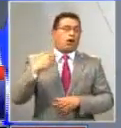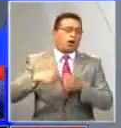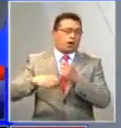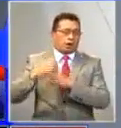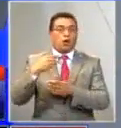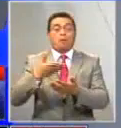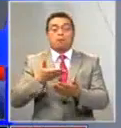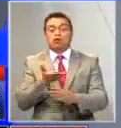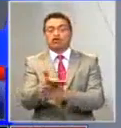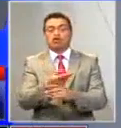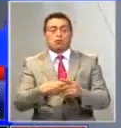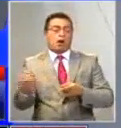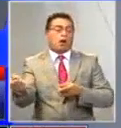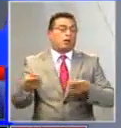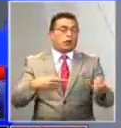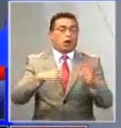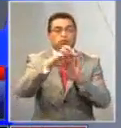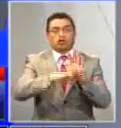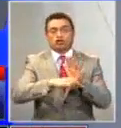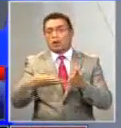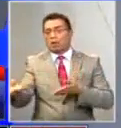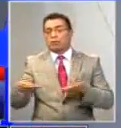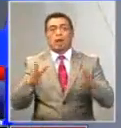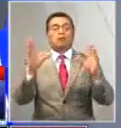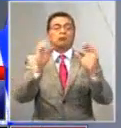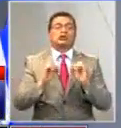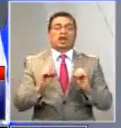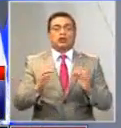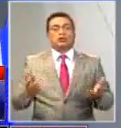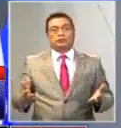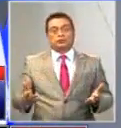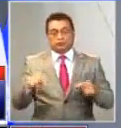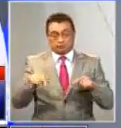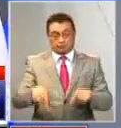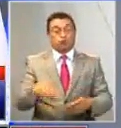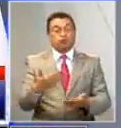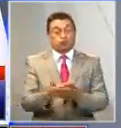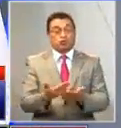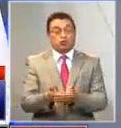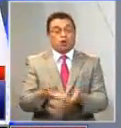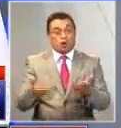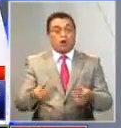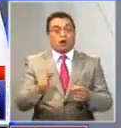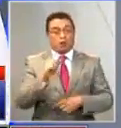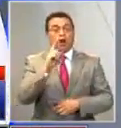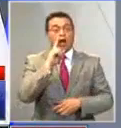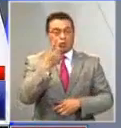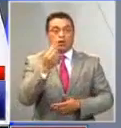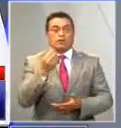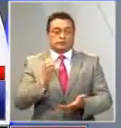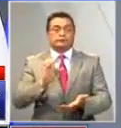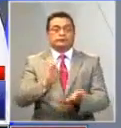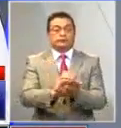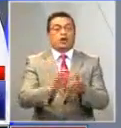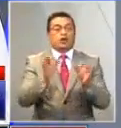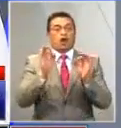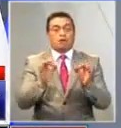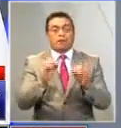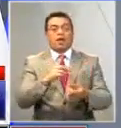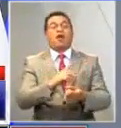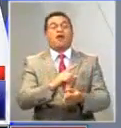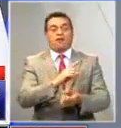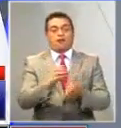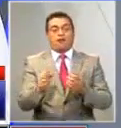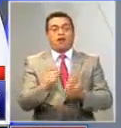van, proyectos vienen y finalmente terminamos en cero. Yo creo que esta es la oportunidad para tener un financiamiento adecuado para las Fuerzas Armadas. ¿Y qué digo